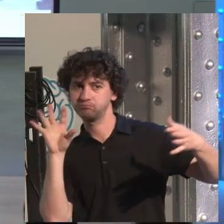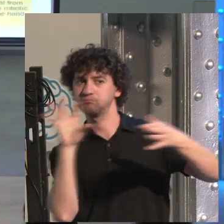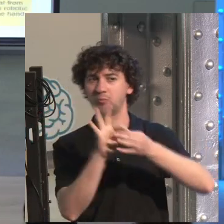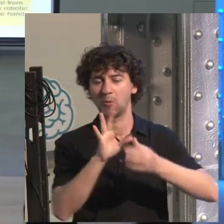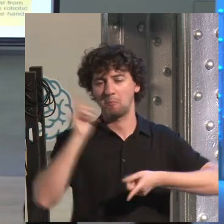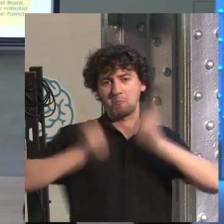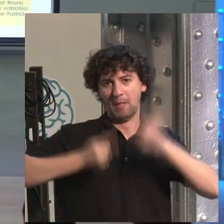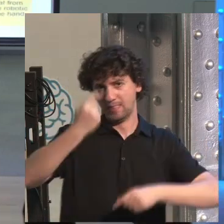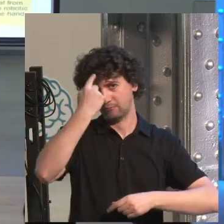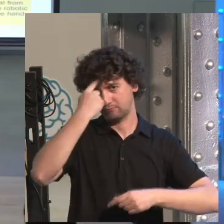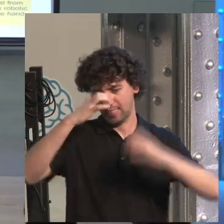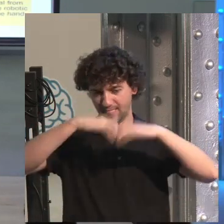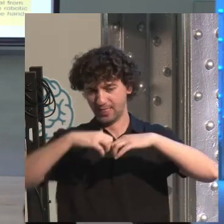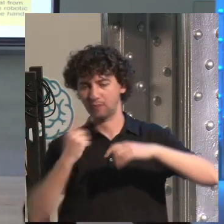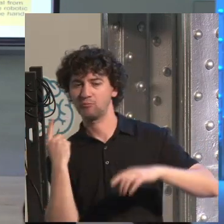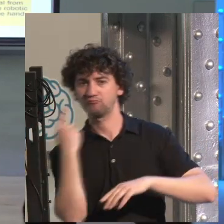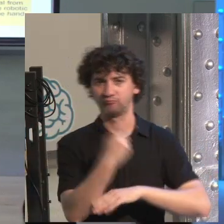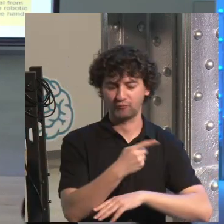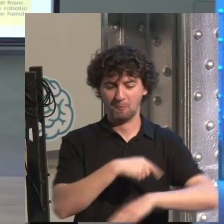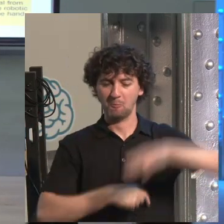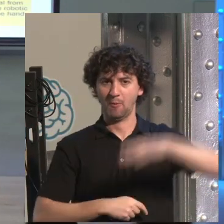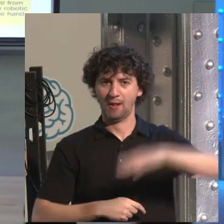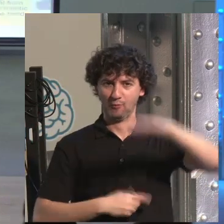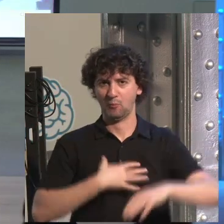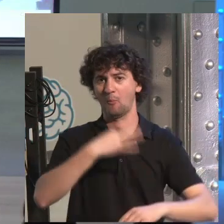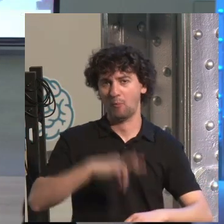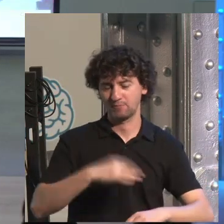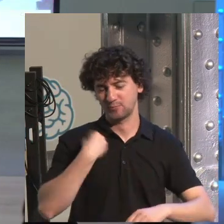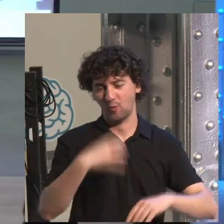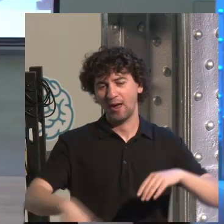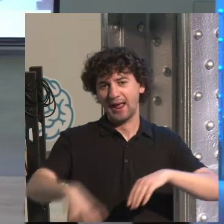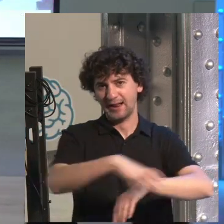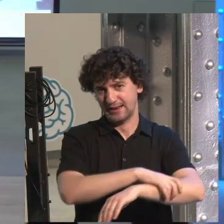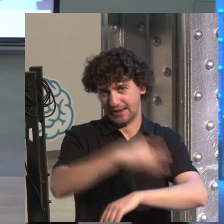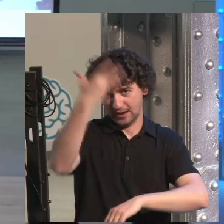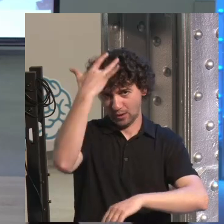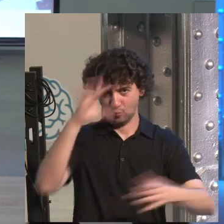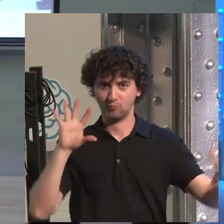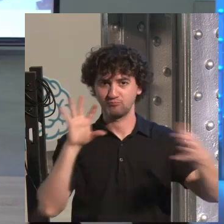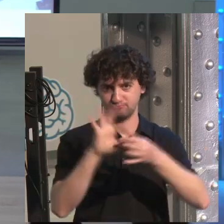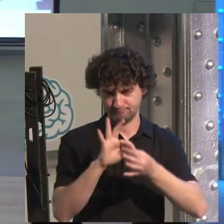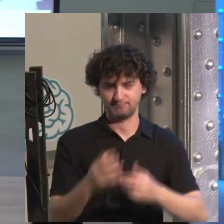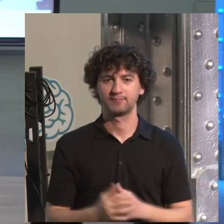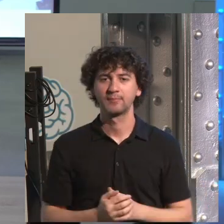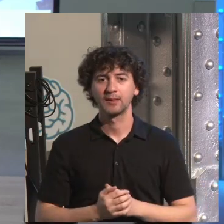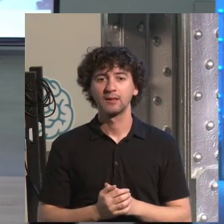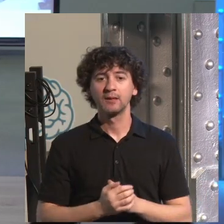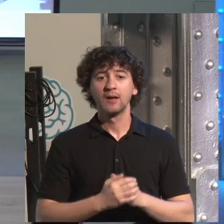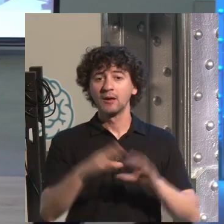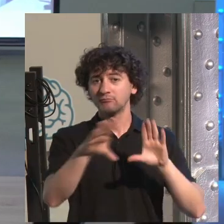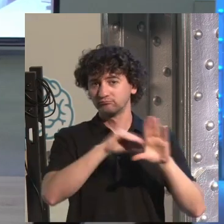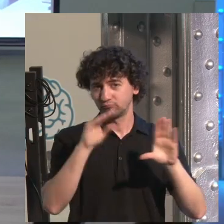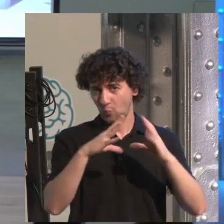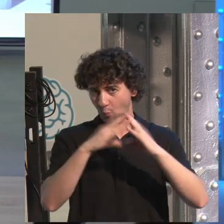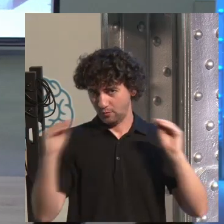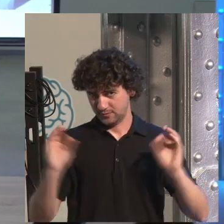consiste esta idea de poder tener neuroprótesis. Voy a mostrar un vídeo muy pionero de Johns Hopkins